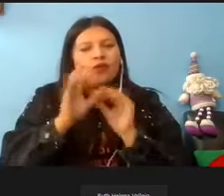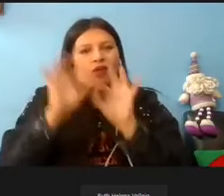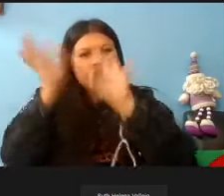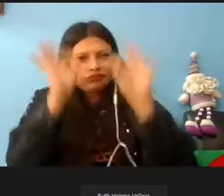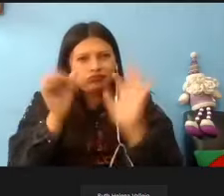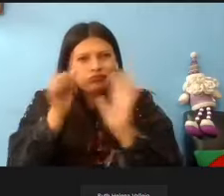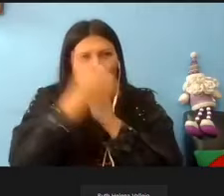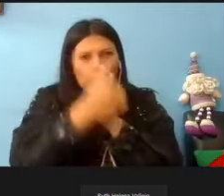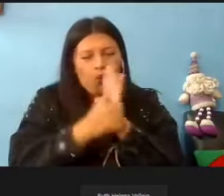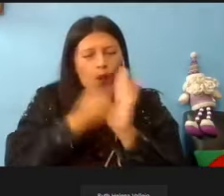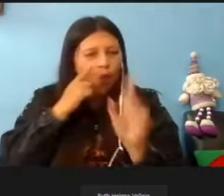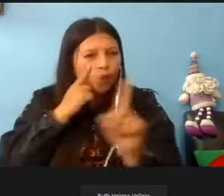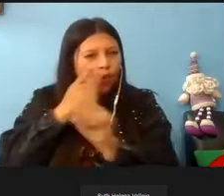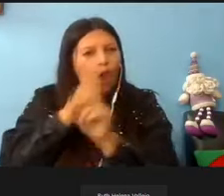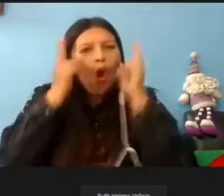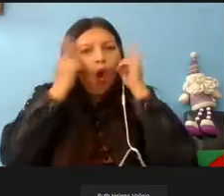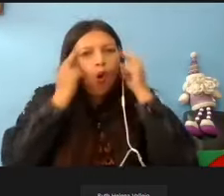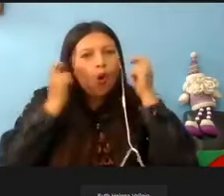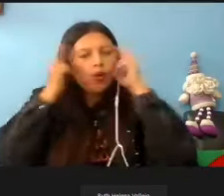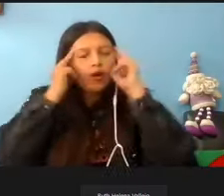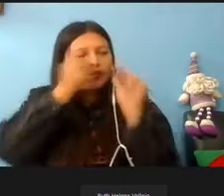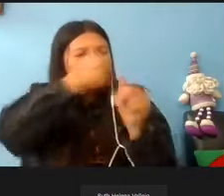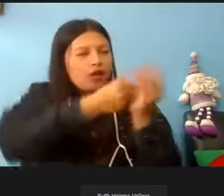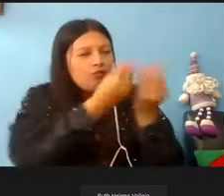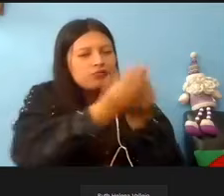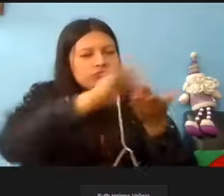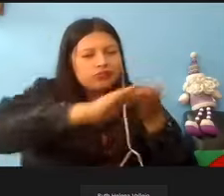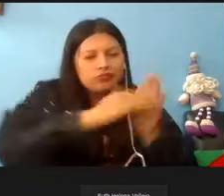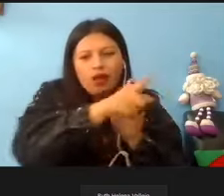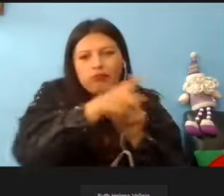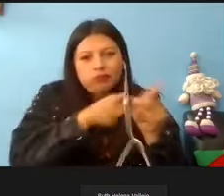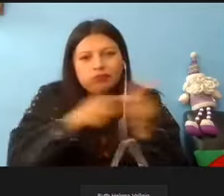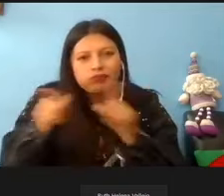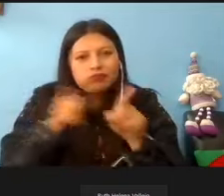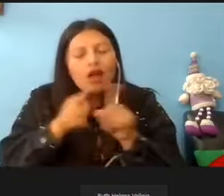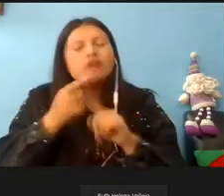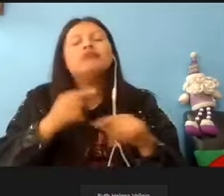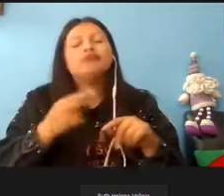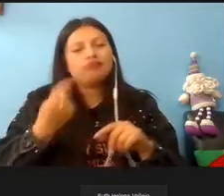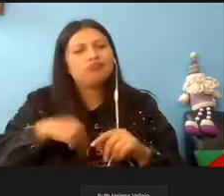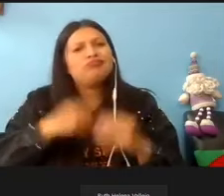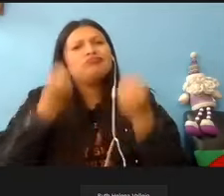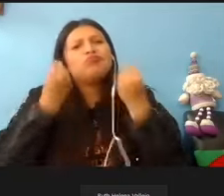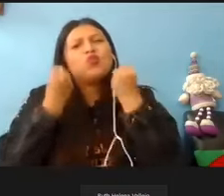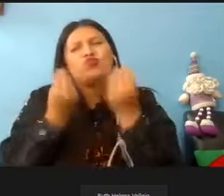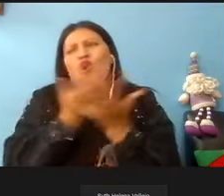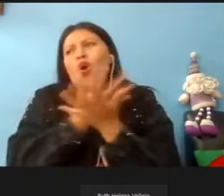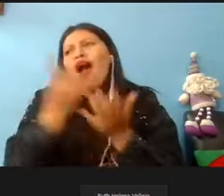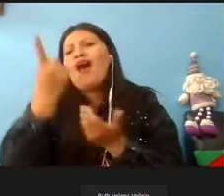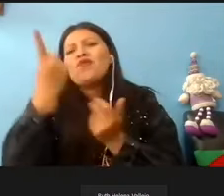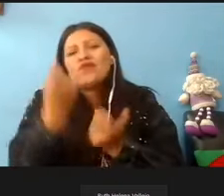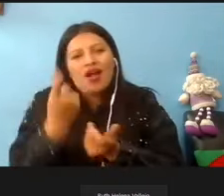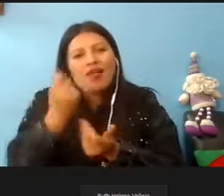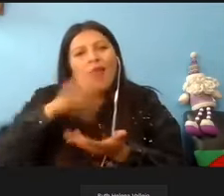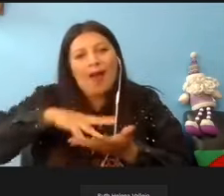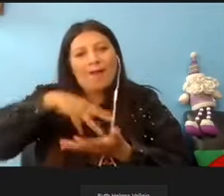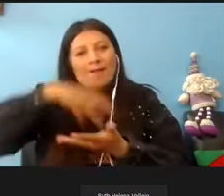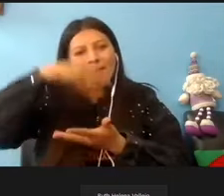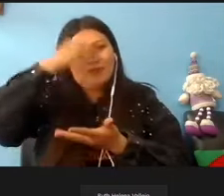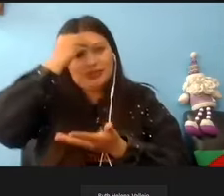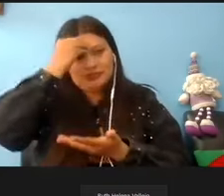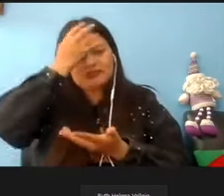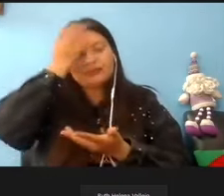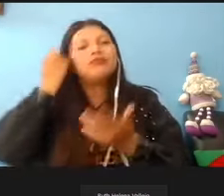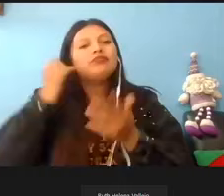agenciar los conocimientos de cada una de estas comunidades, creo que tenemos mucho que aprender. O sea, esto